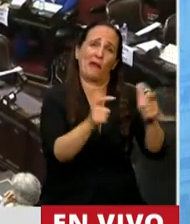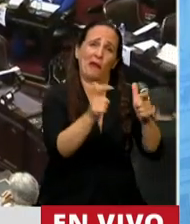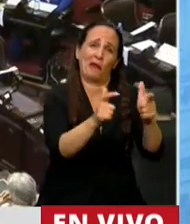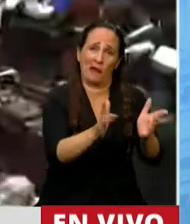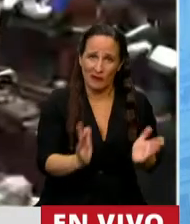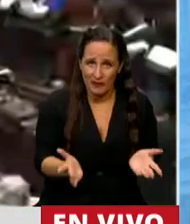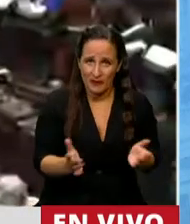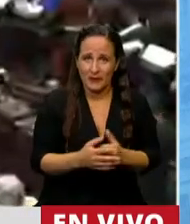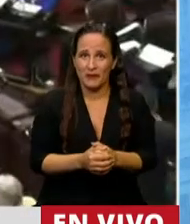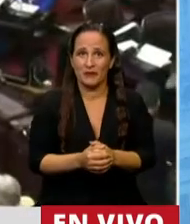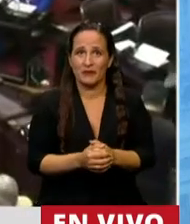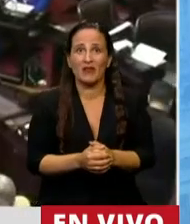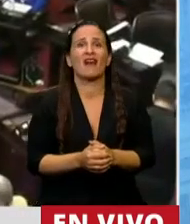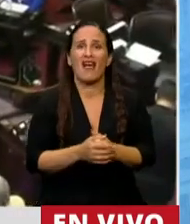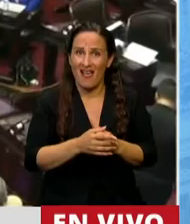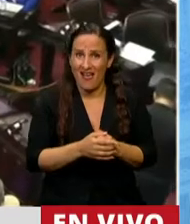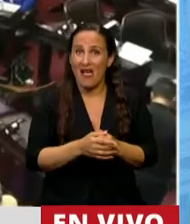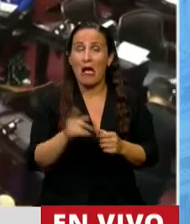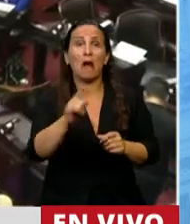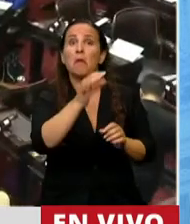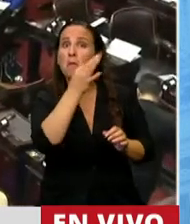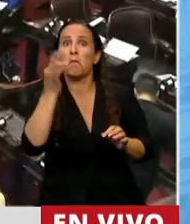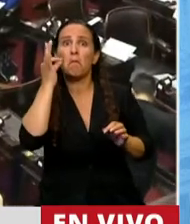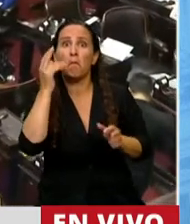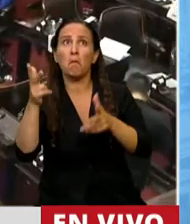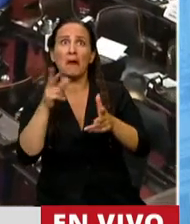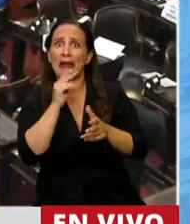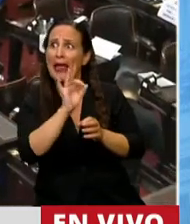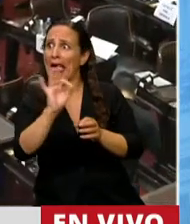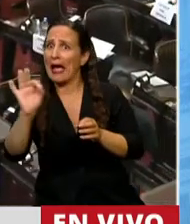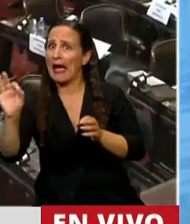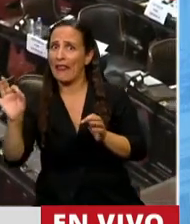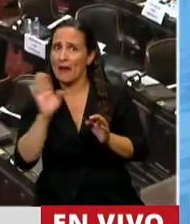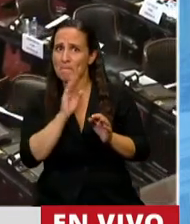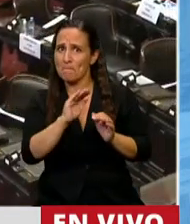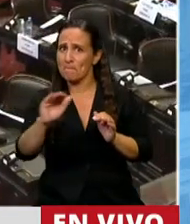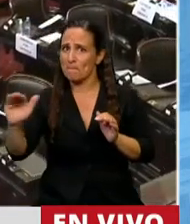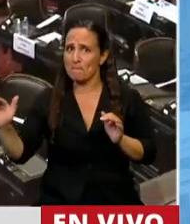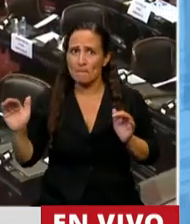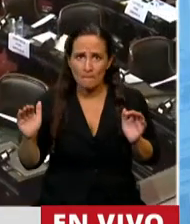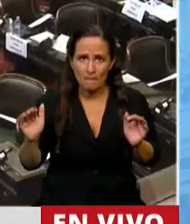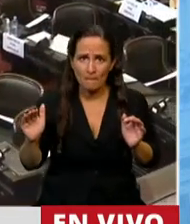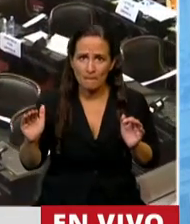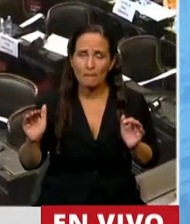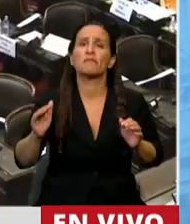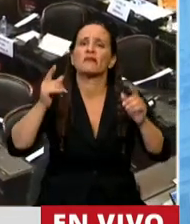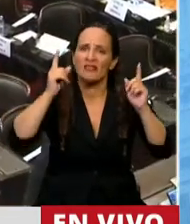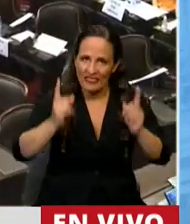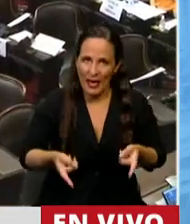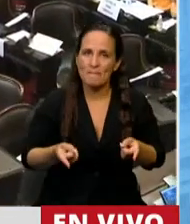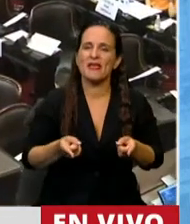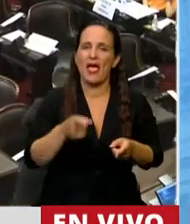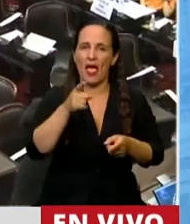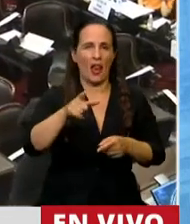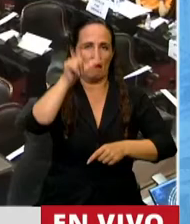también, y nadie dice nada, por cierto, y nadie dice nada. Ahí está también la inmaculada